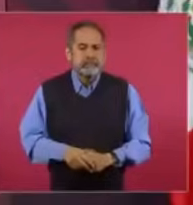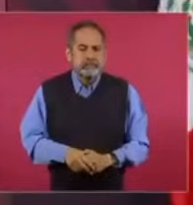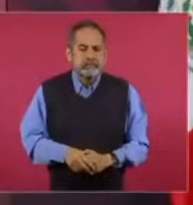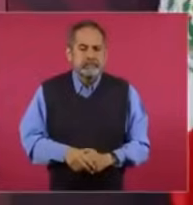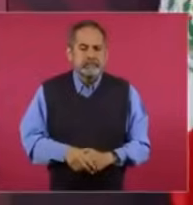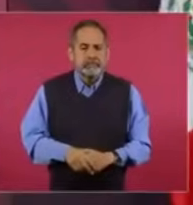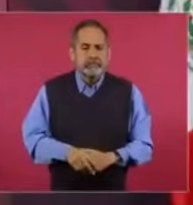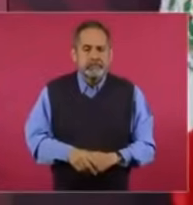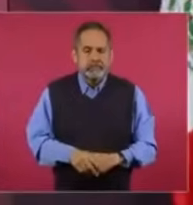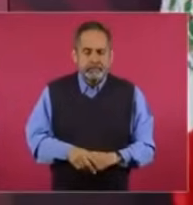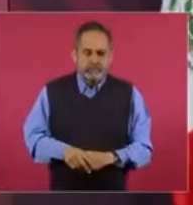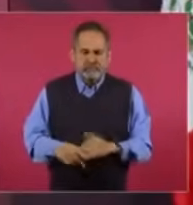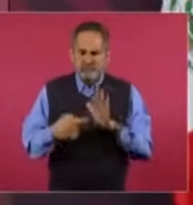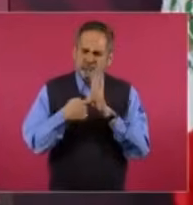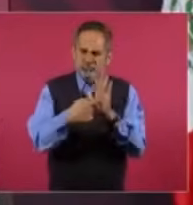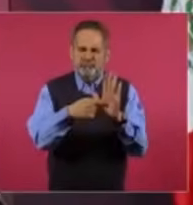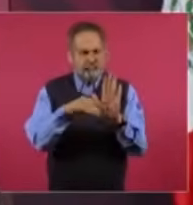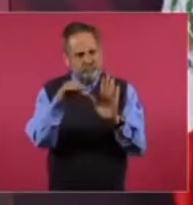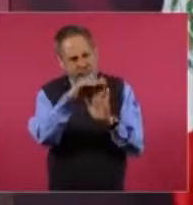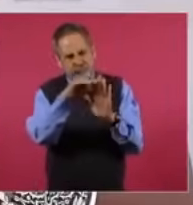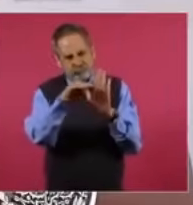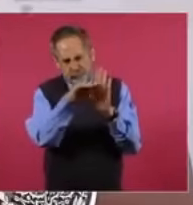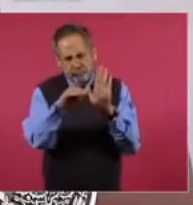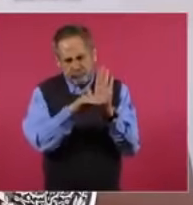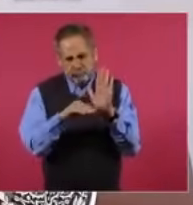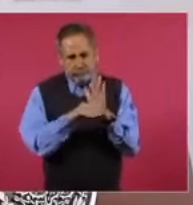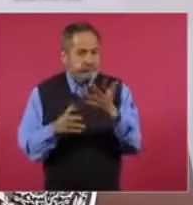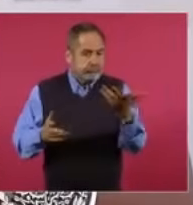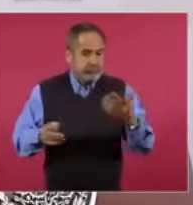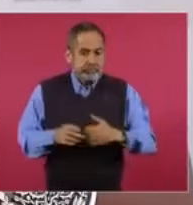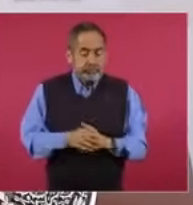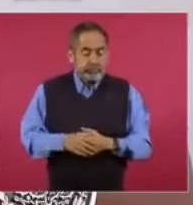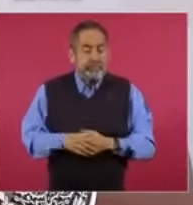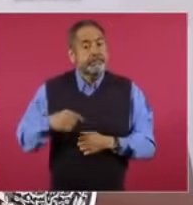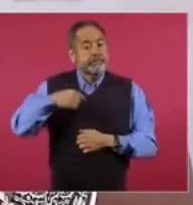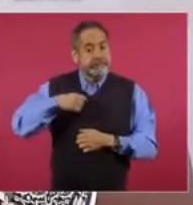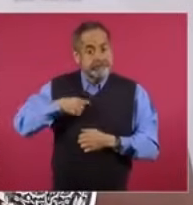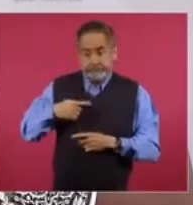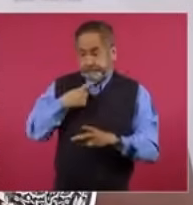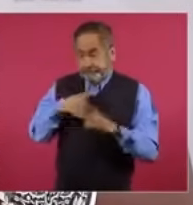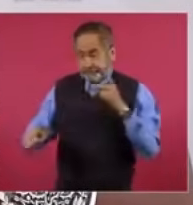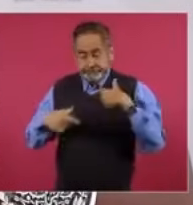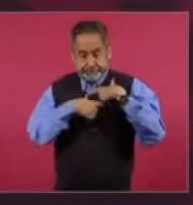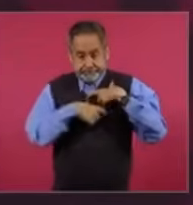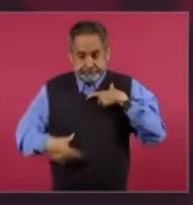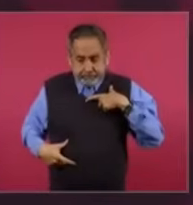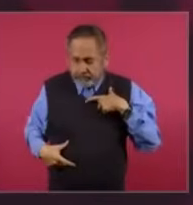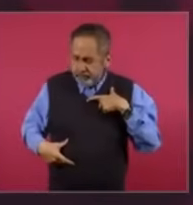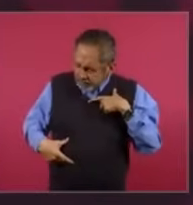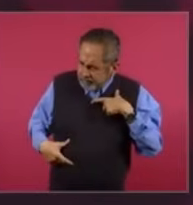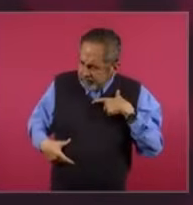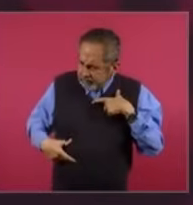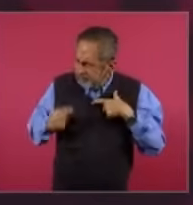Datos duros: cuando llegamos, la presidencia ejercía